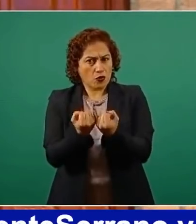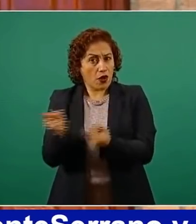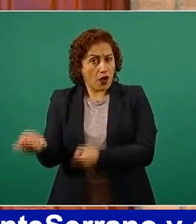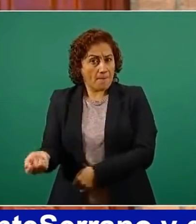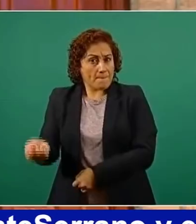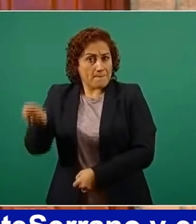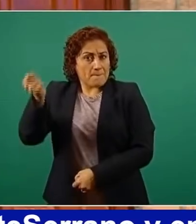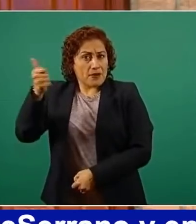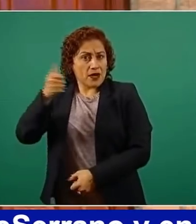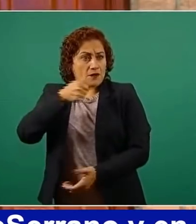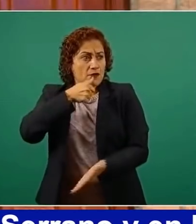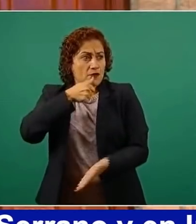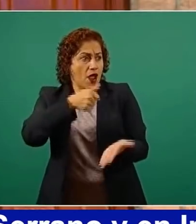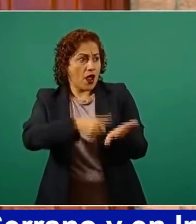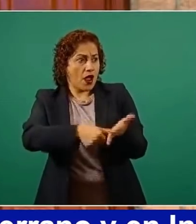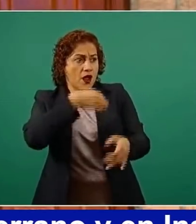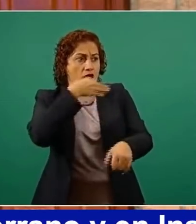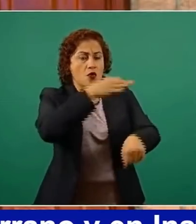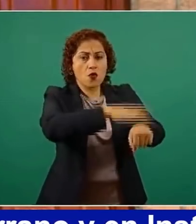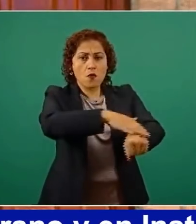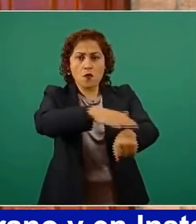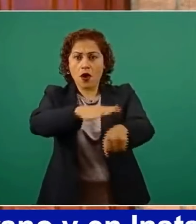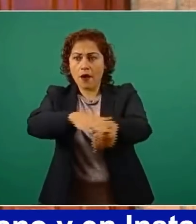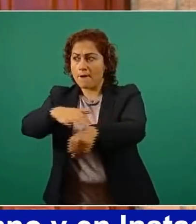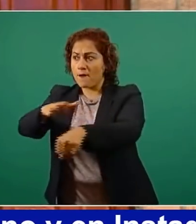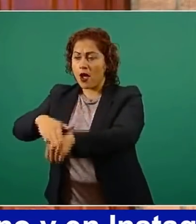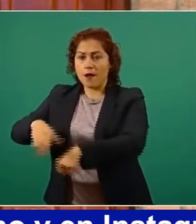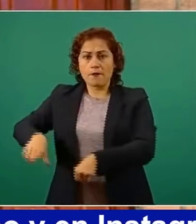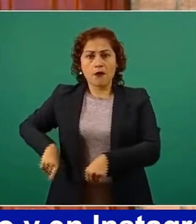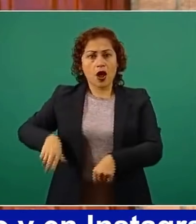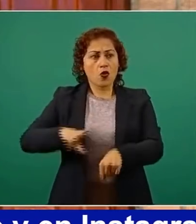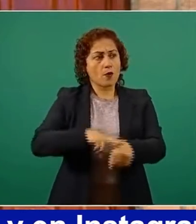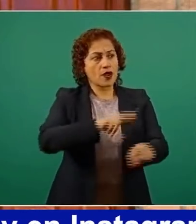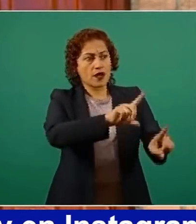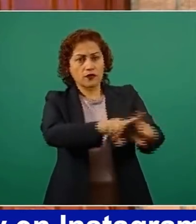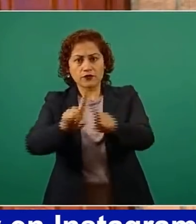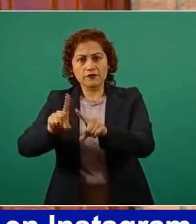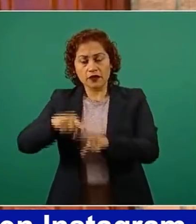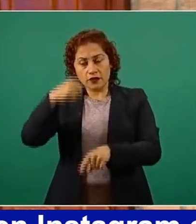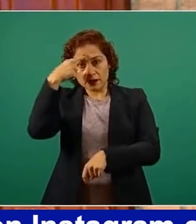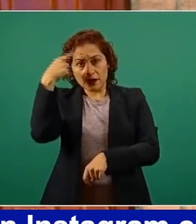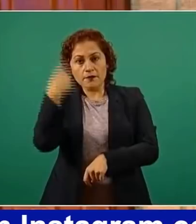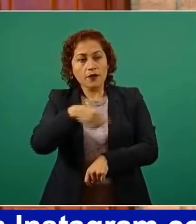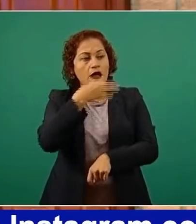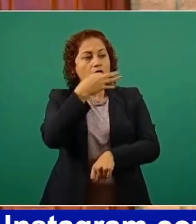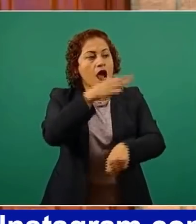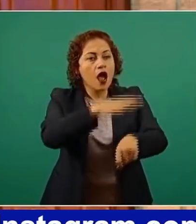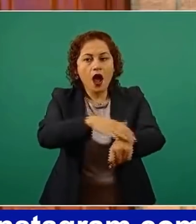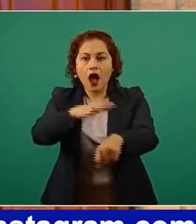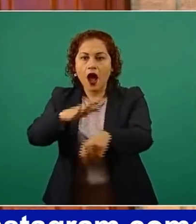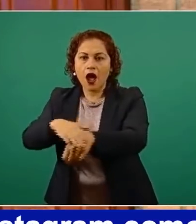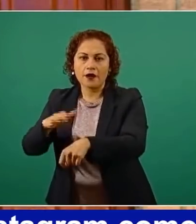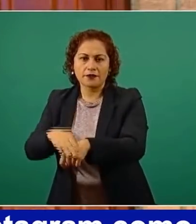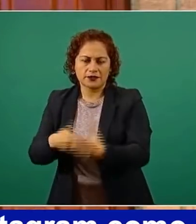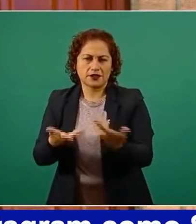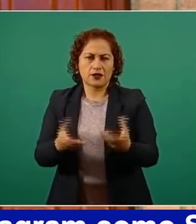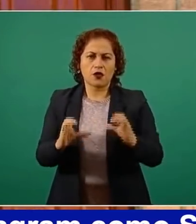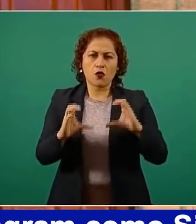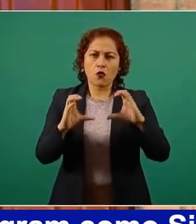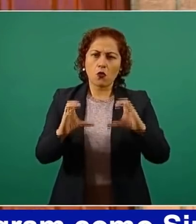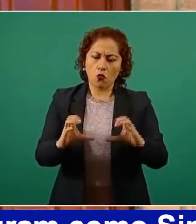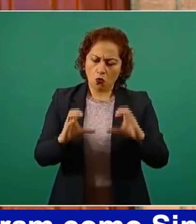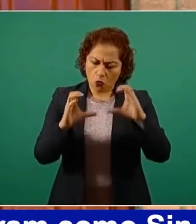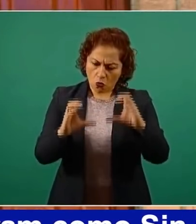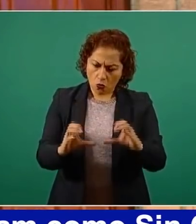gobernadores para recomendarles que se abstengan de manipular el voto y garanticen con equidad